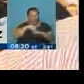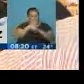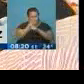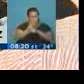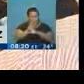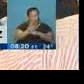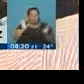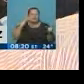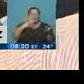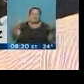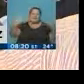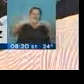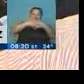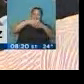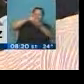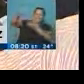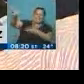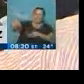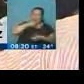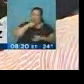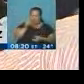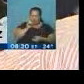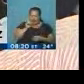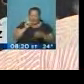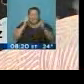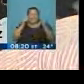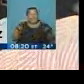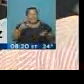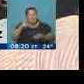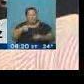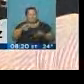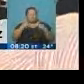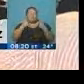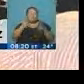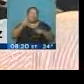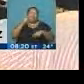era integrar, no desintegrar. Y eso permitió en algún momento incorporar a...